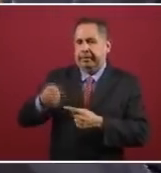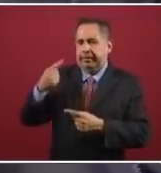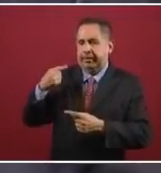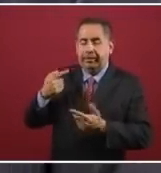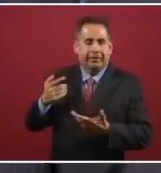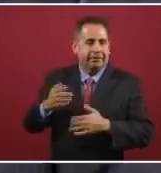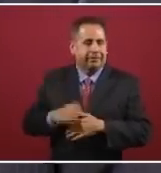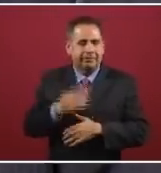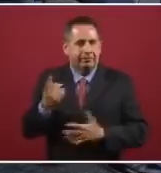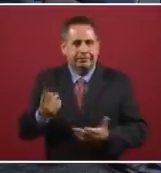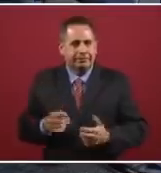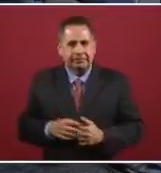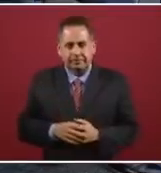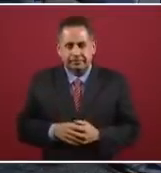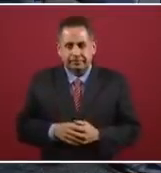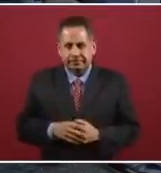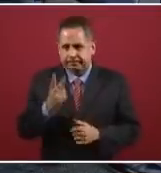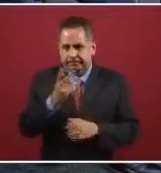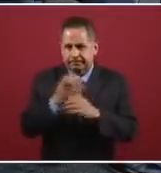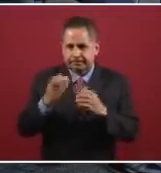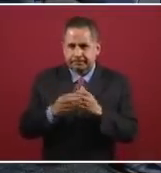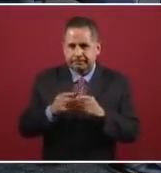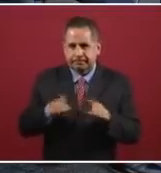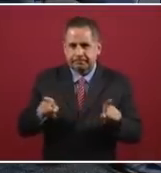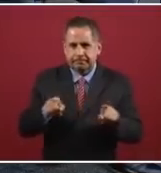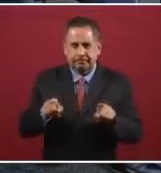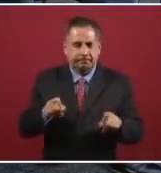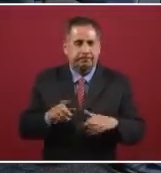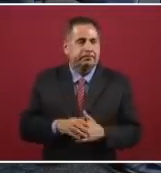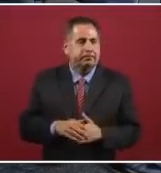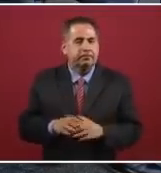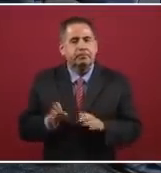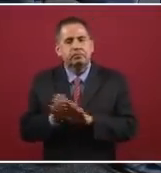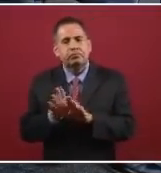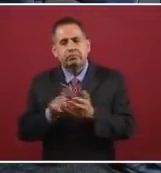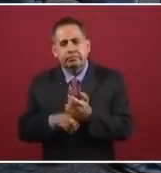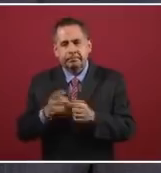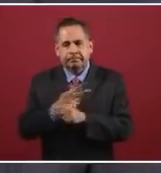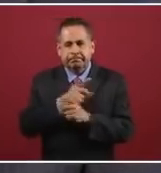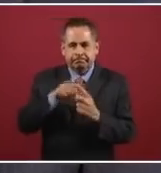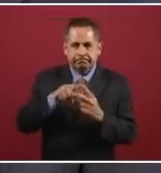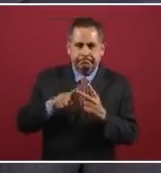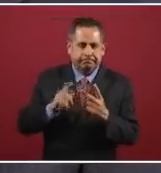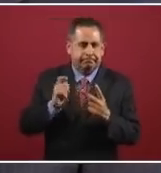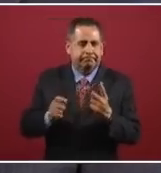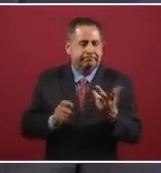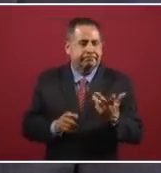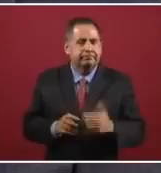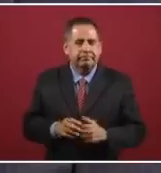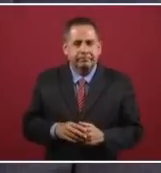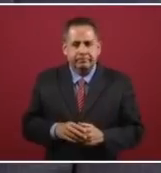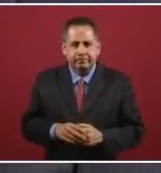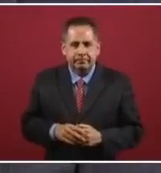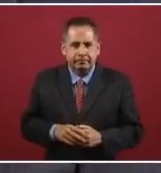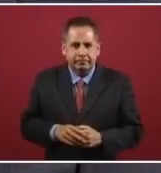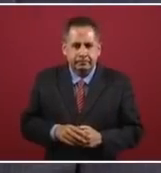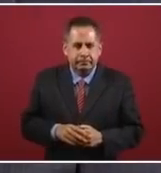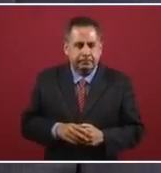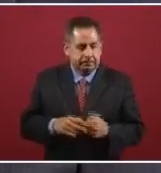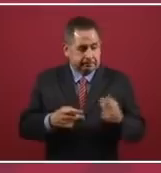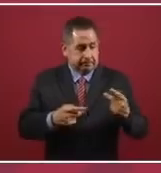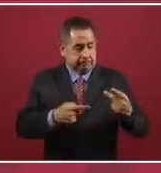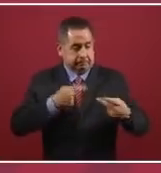Porque son dos cosas las que pasan cuando nos